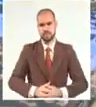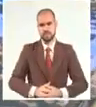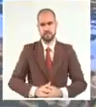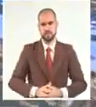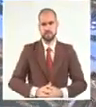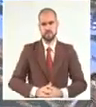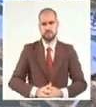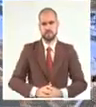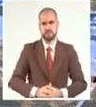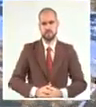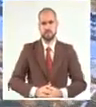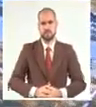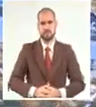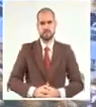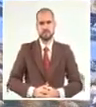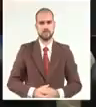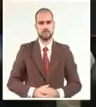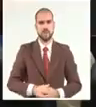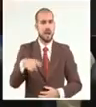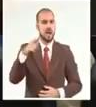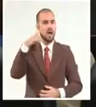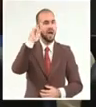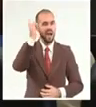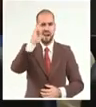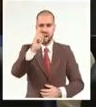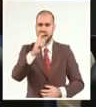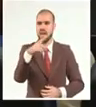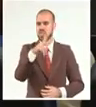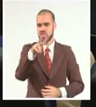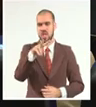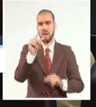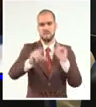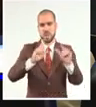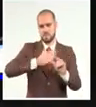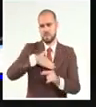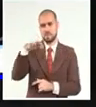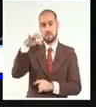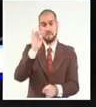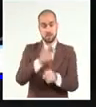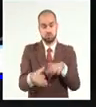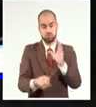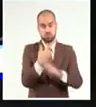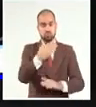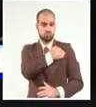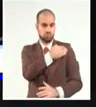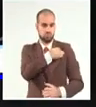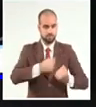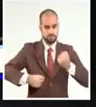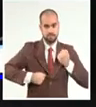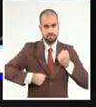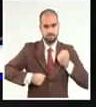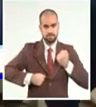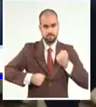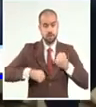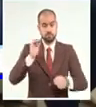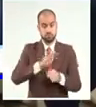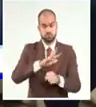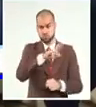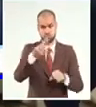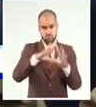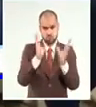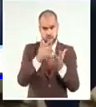La historia de los 12 campesinos pinareños que dieron vida a la primera milicia de la más reciente etapa revolucionaria